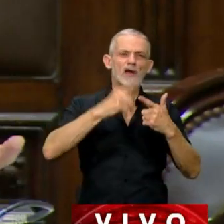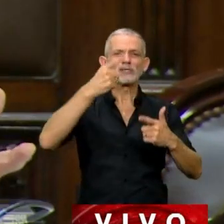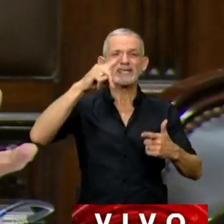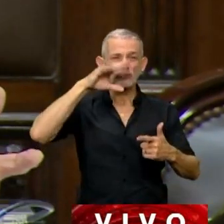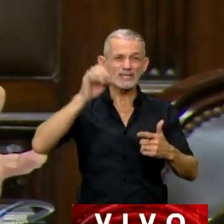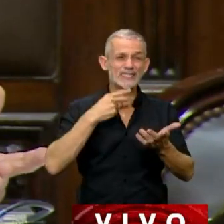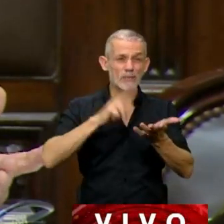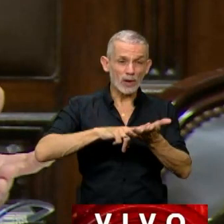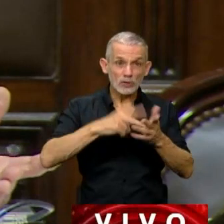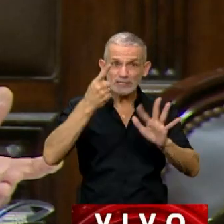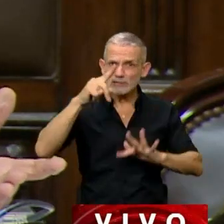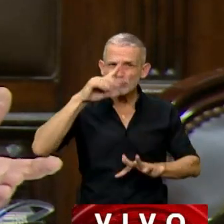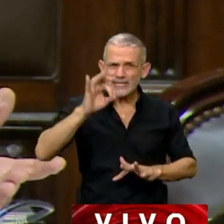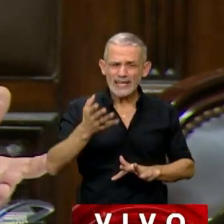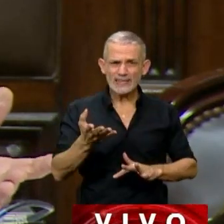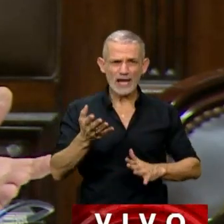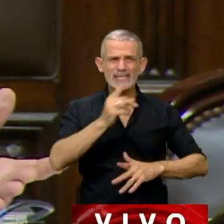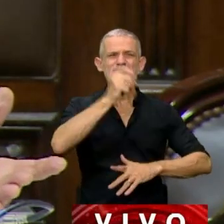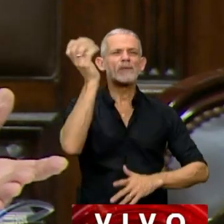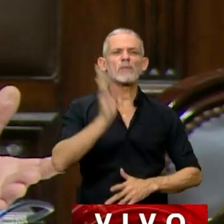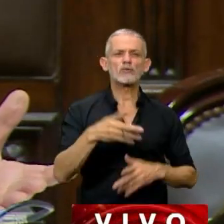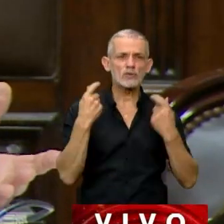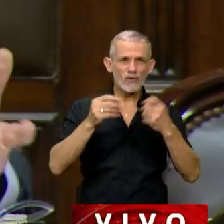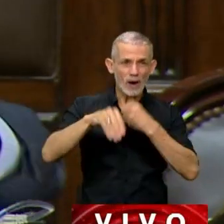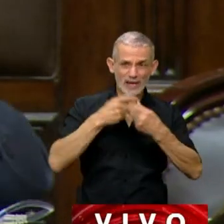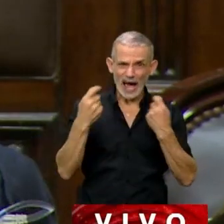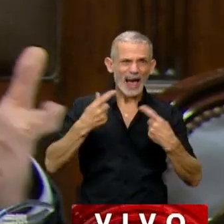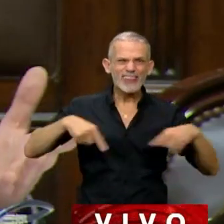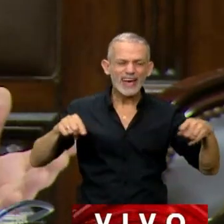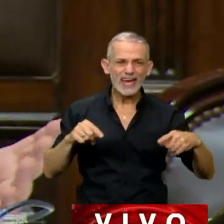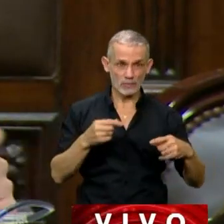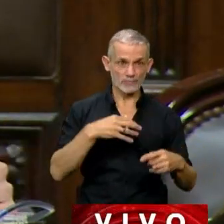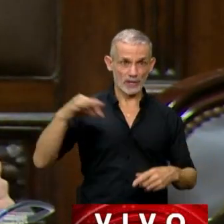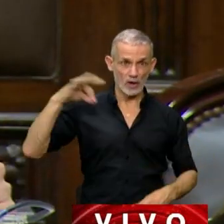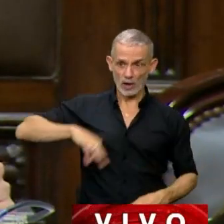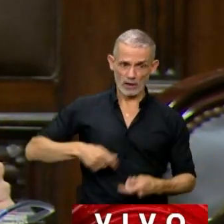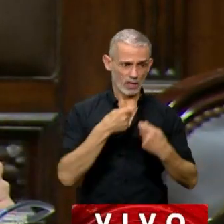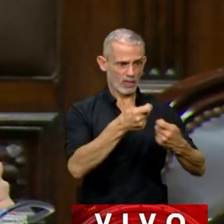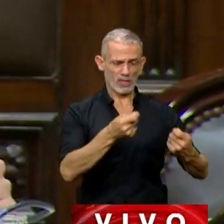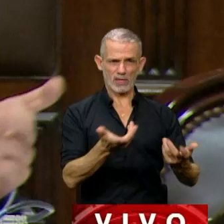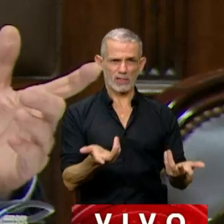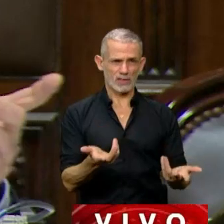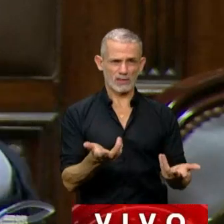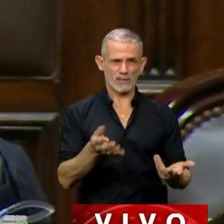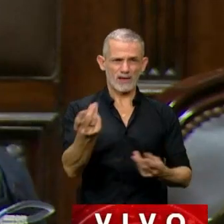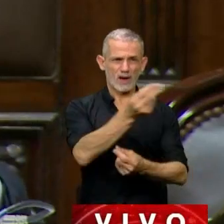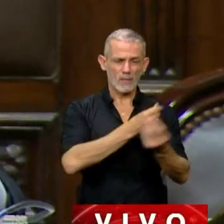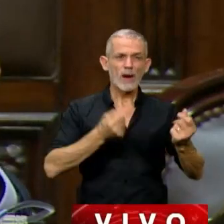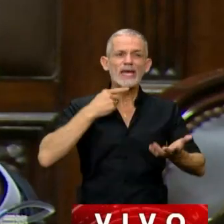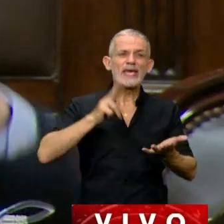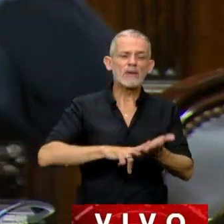170 impuestos, el 100% de lo que gastan la familia, lo que gana la familia, lo consumen. Y los impuestos